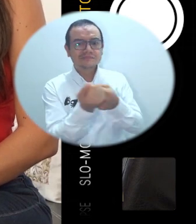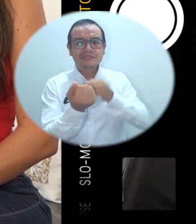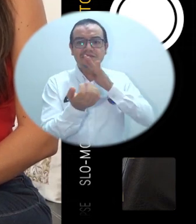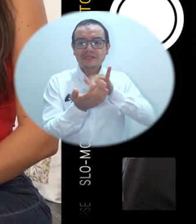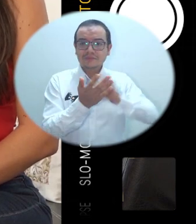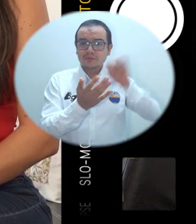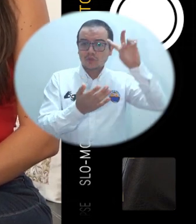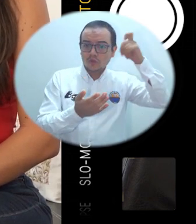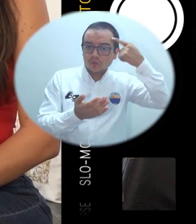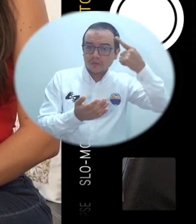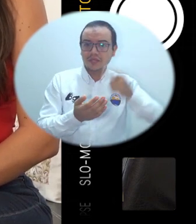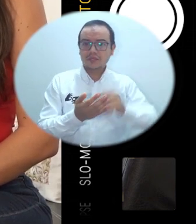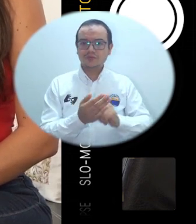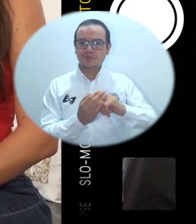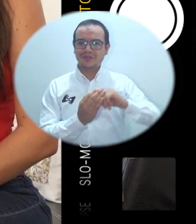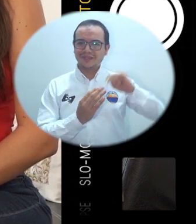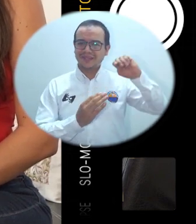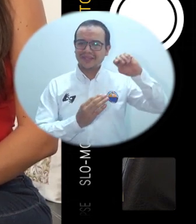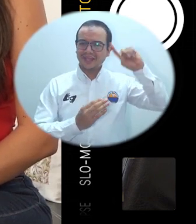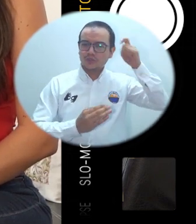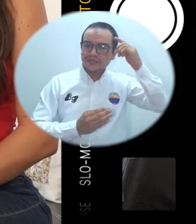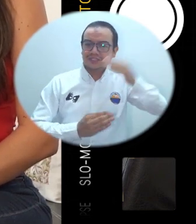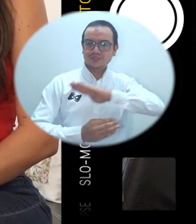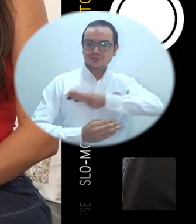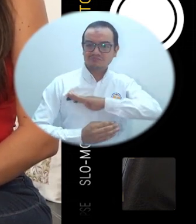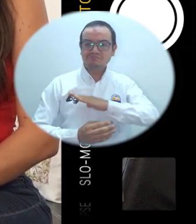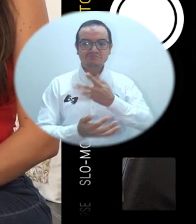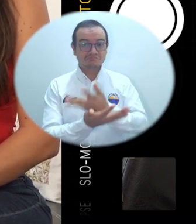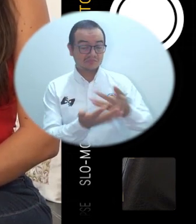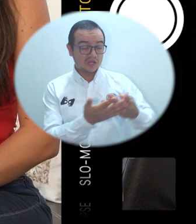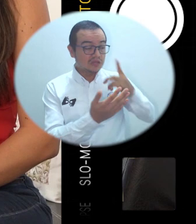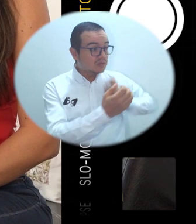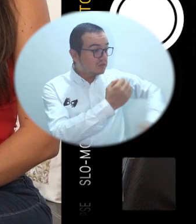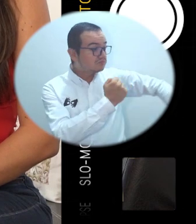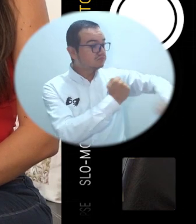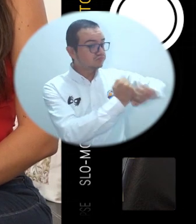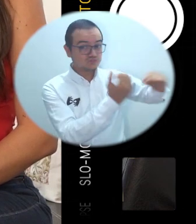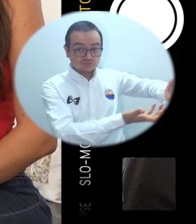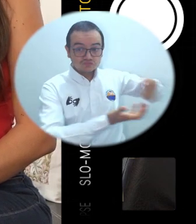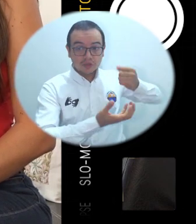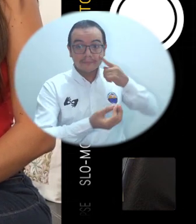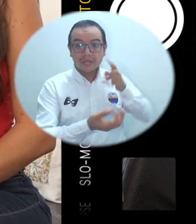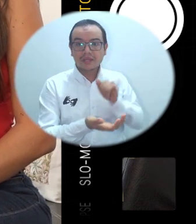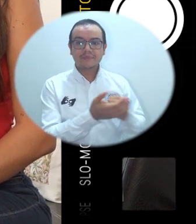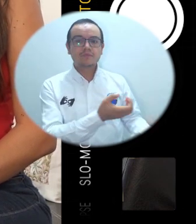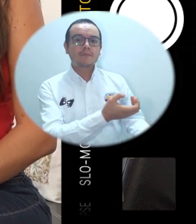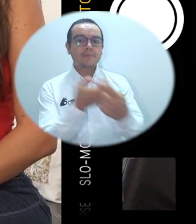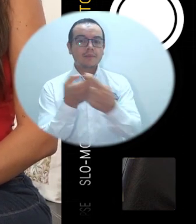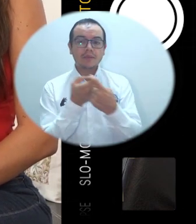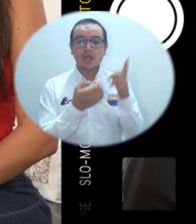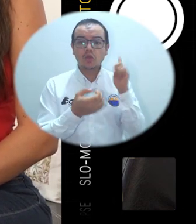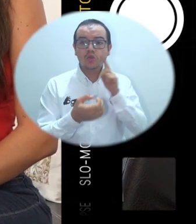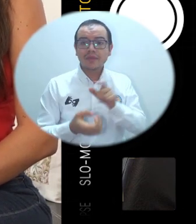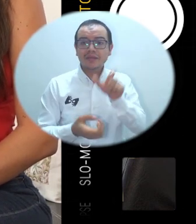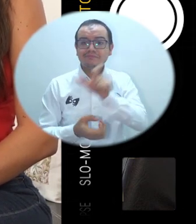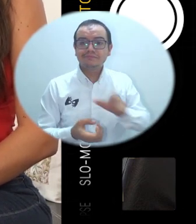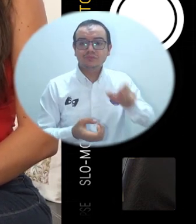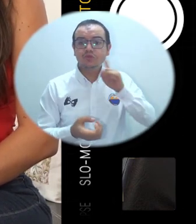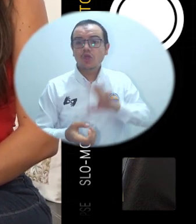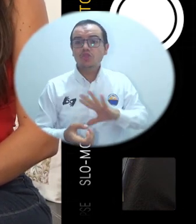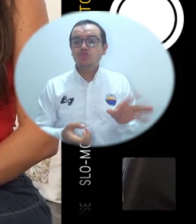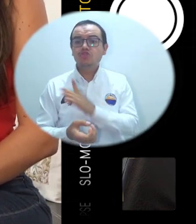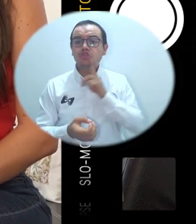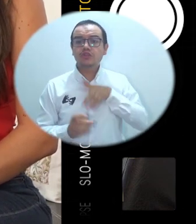del valor de las matrículas para así brindar un mayor beneficio a los estudiantes que sin medir estratos han sido afectados por la